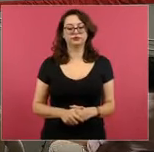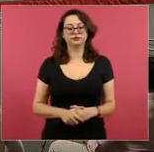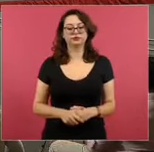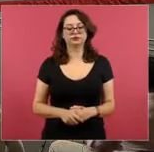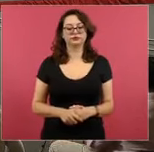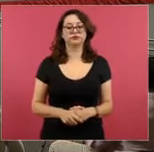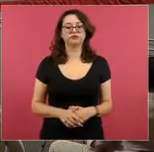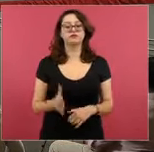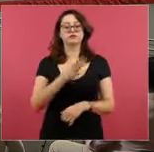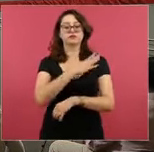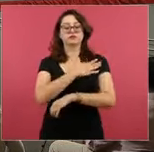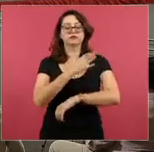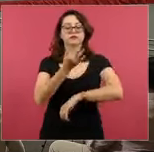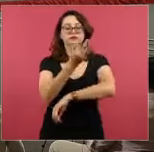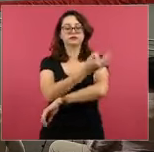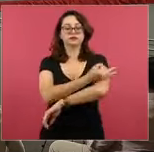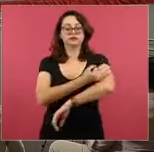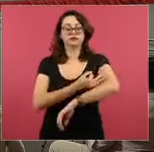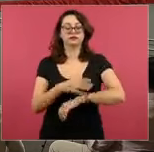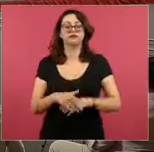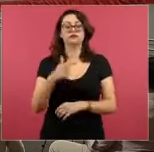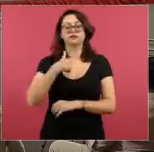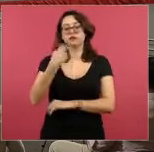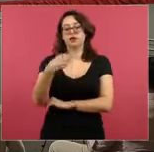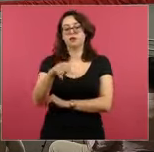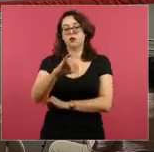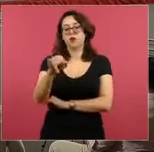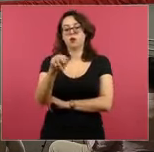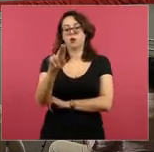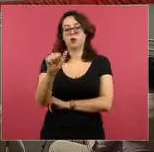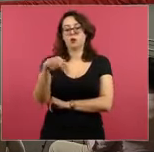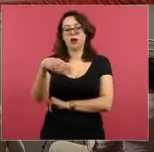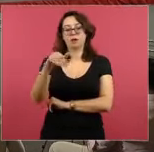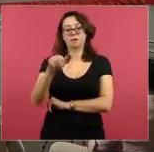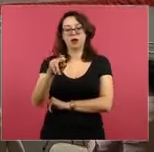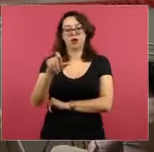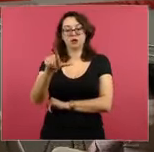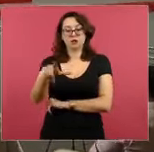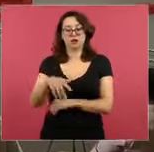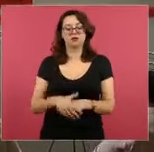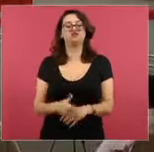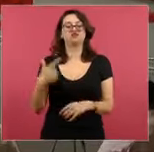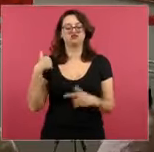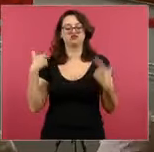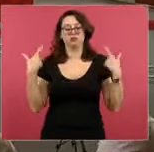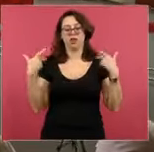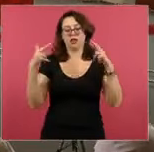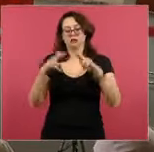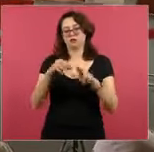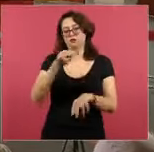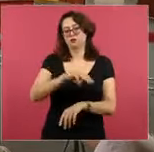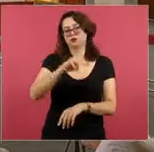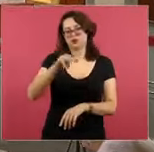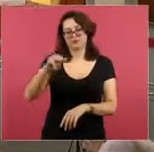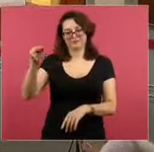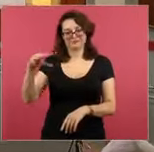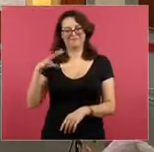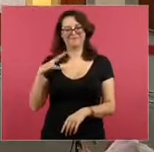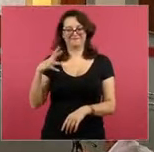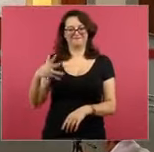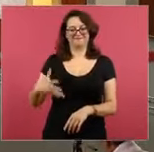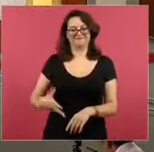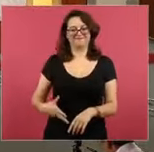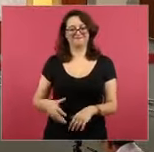Muy buenas tardes. Soy el maestro Juan Manuel Tapia Díaz, orgulloso maestro michoacano. El día de hoy ya hemos